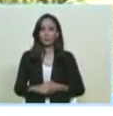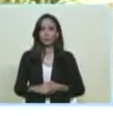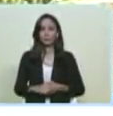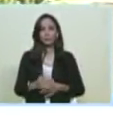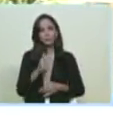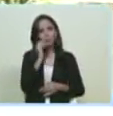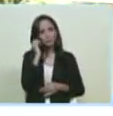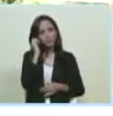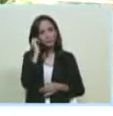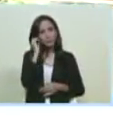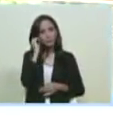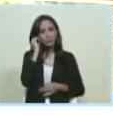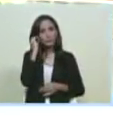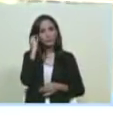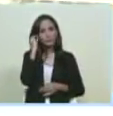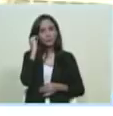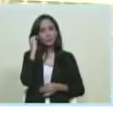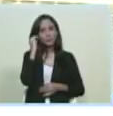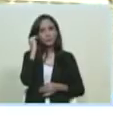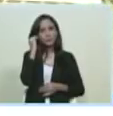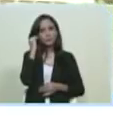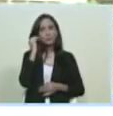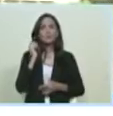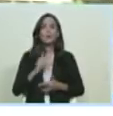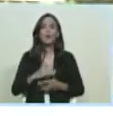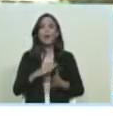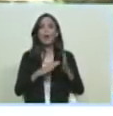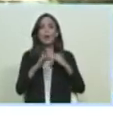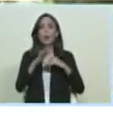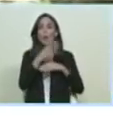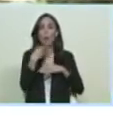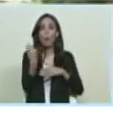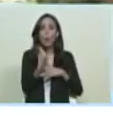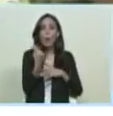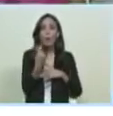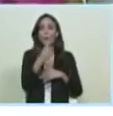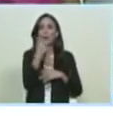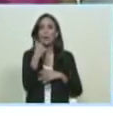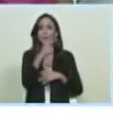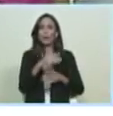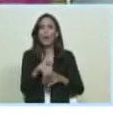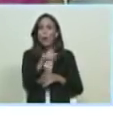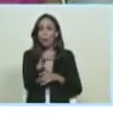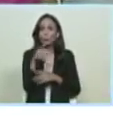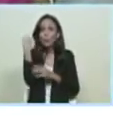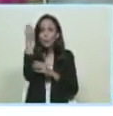Y a la juventud le digo, el futuro no son las drogas.